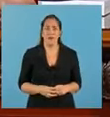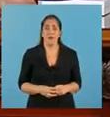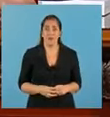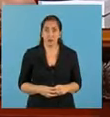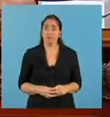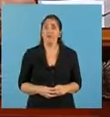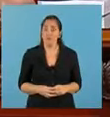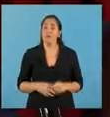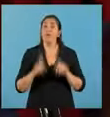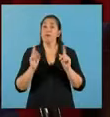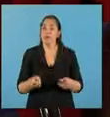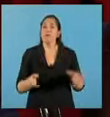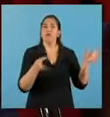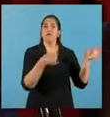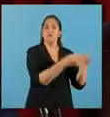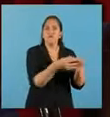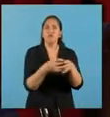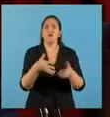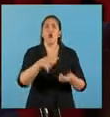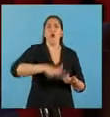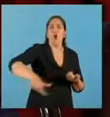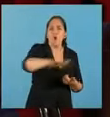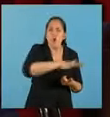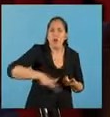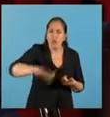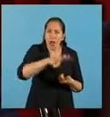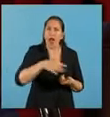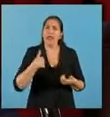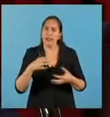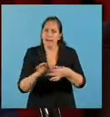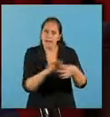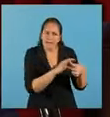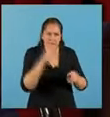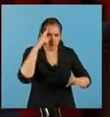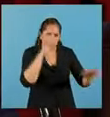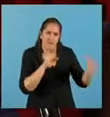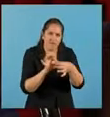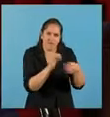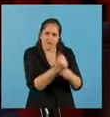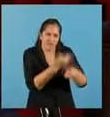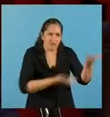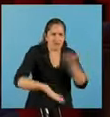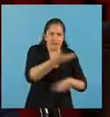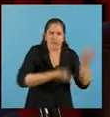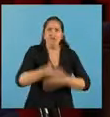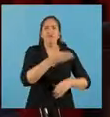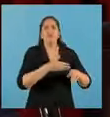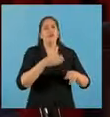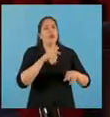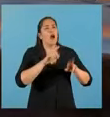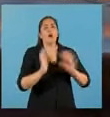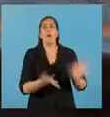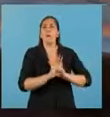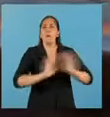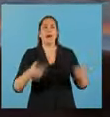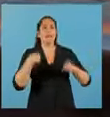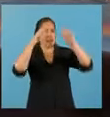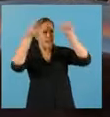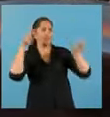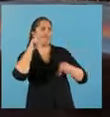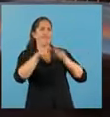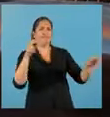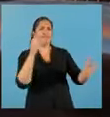Junto con las organizaciones y las comunidades, desarrollaremos estrategias que terminen con la mirada estigmatizante, la